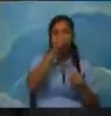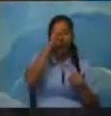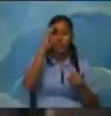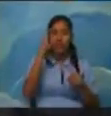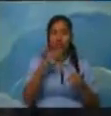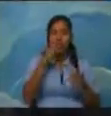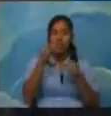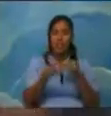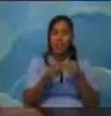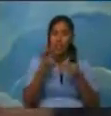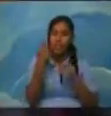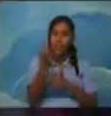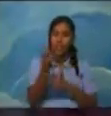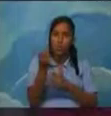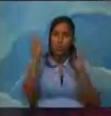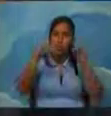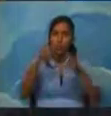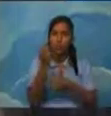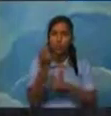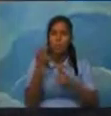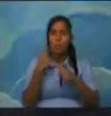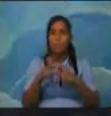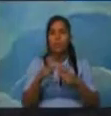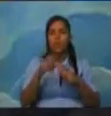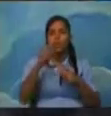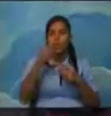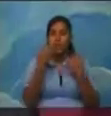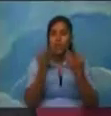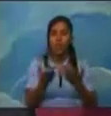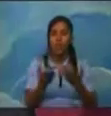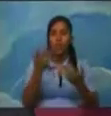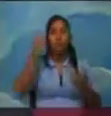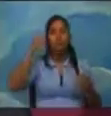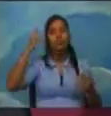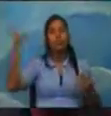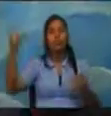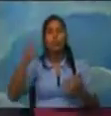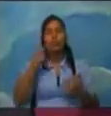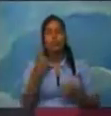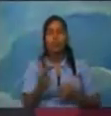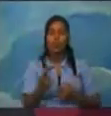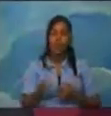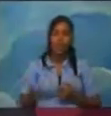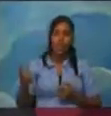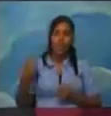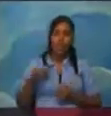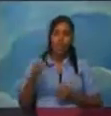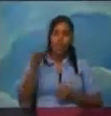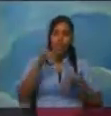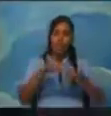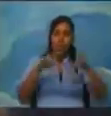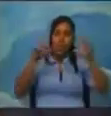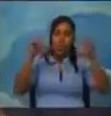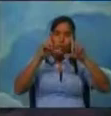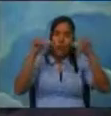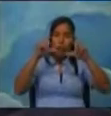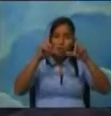hizo una riqueza, lo puso rico, pero le dio un sueño y le dijo que tenía que poner una fotografía de